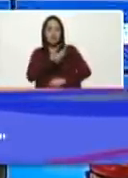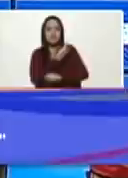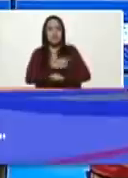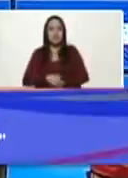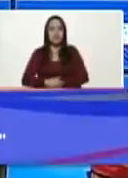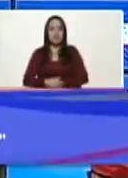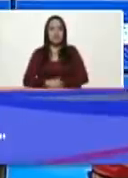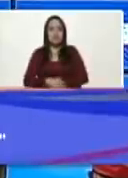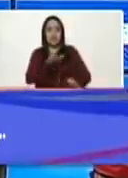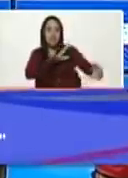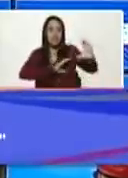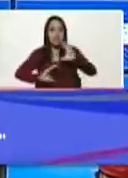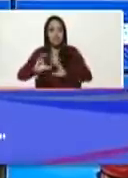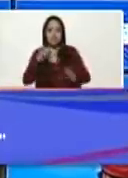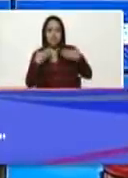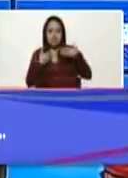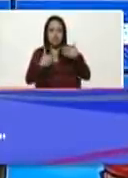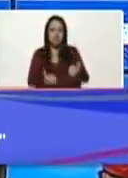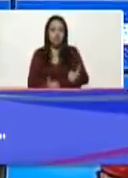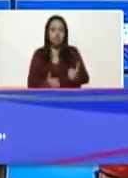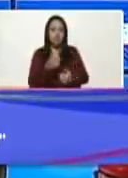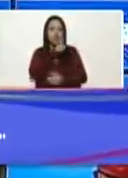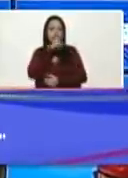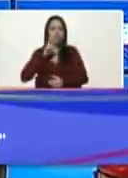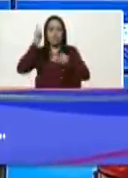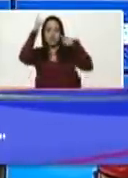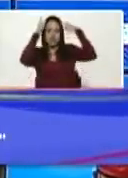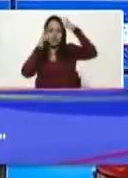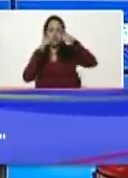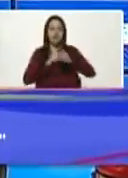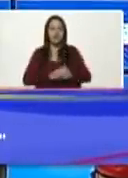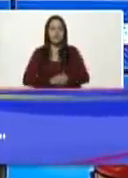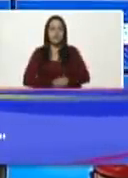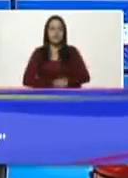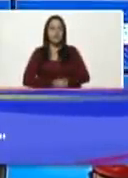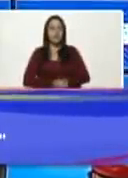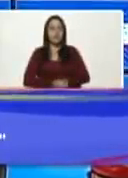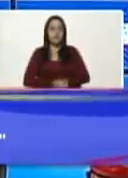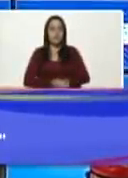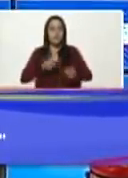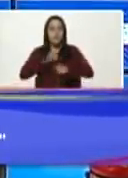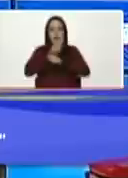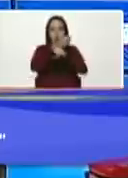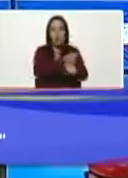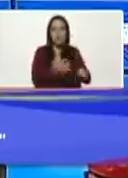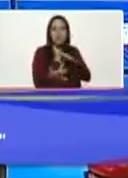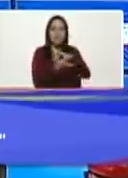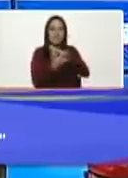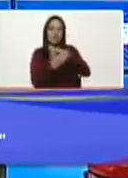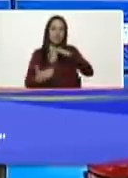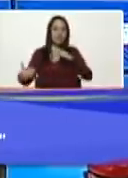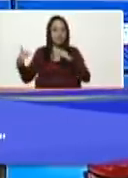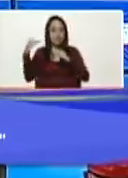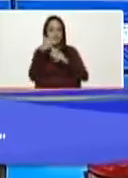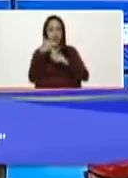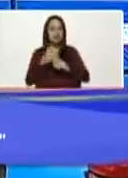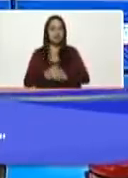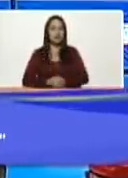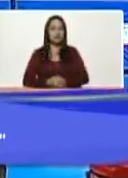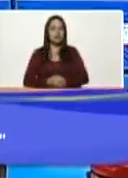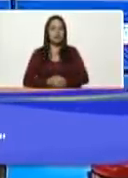de las Ciencias de la Salud Hugo Rafael Chávez Frías, graduarse de técnicos superiores